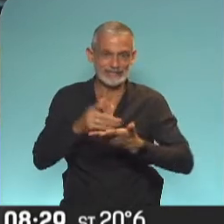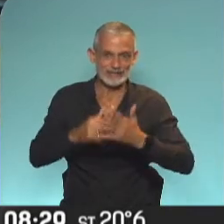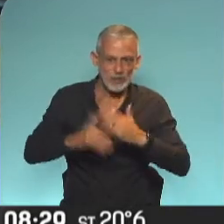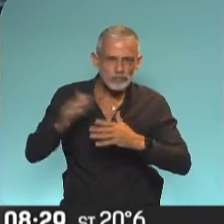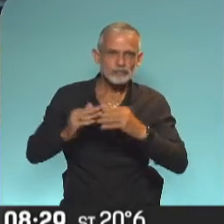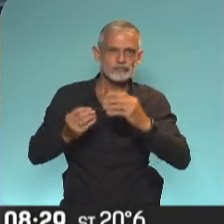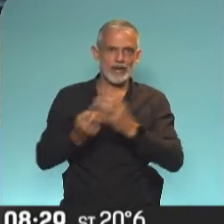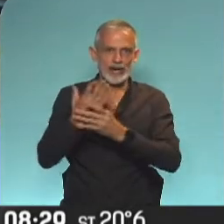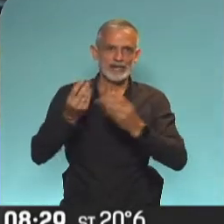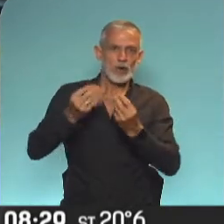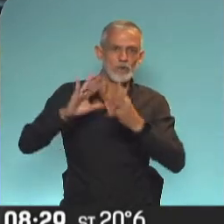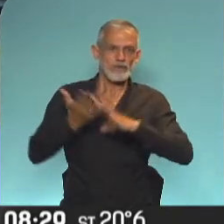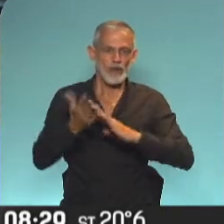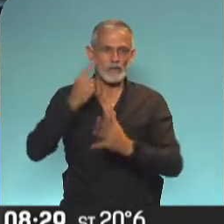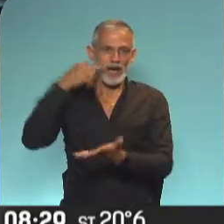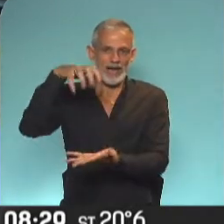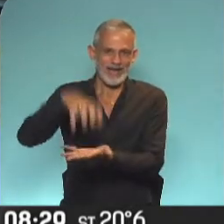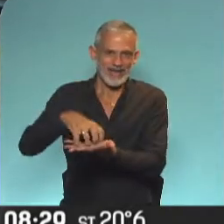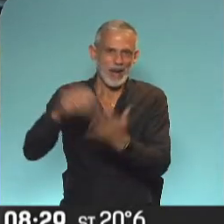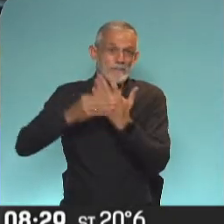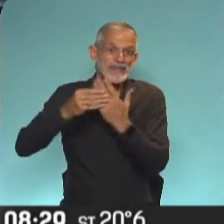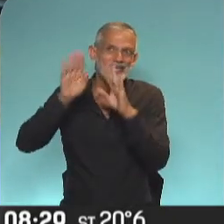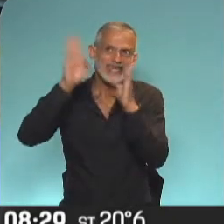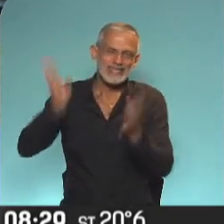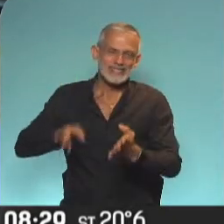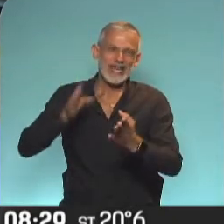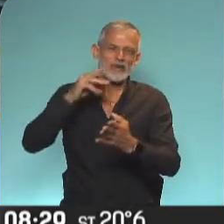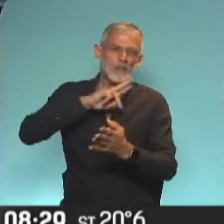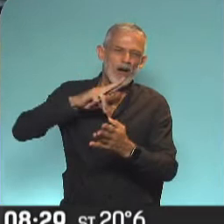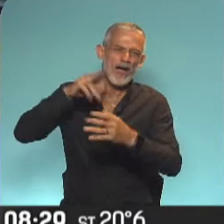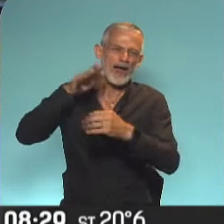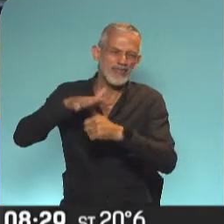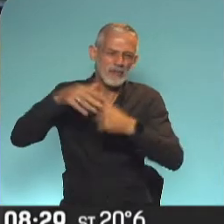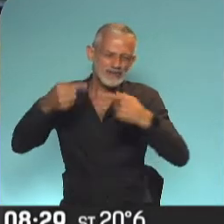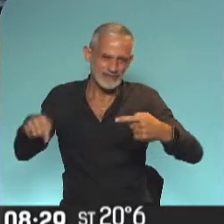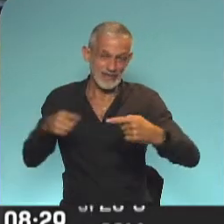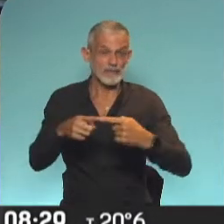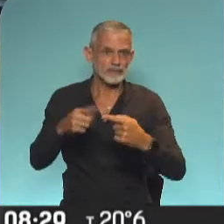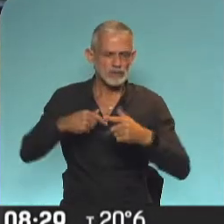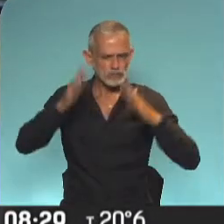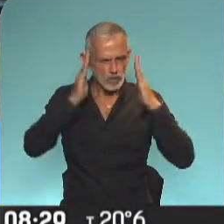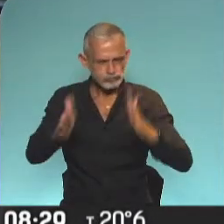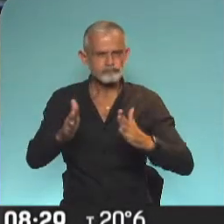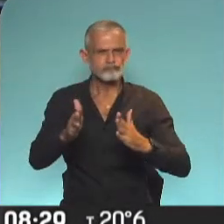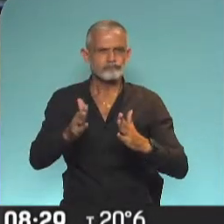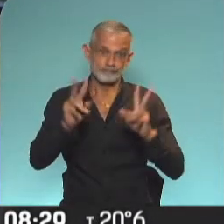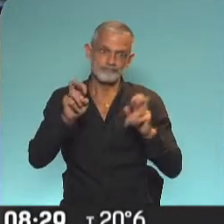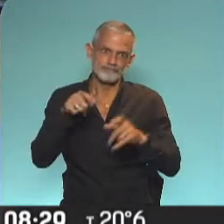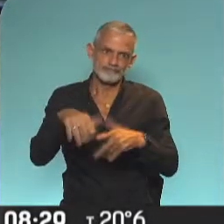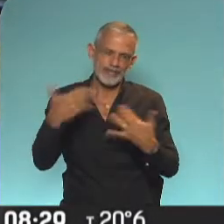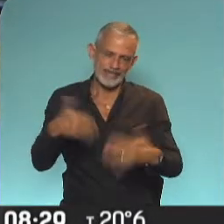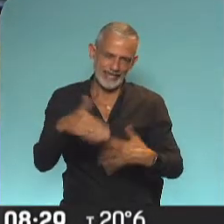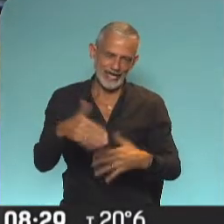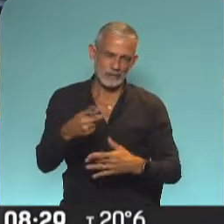creación de nuestro andamiaje institucional, que eso no es sencillo, sabemos, pero teníamos que abocarnos muy fuertemente a este tema.